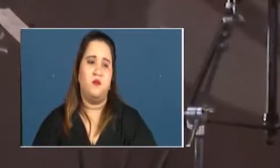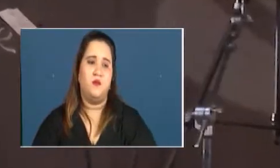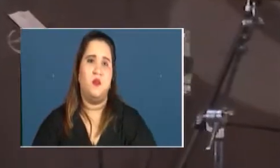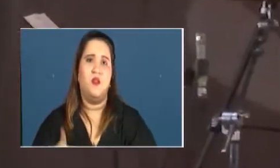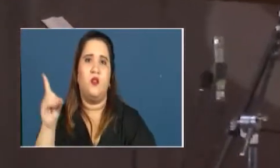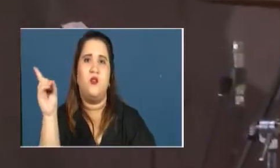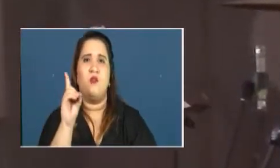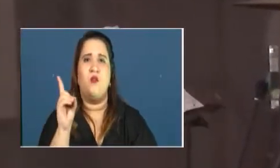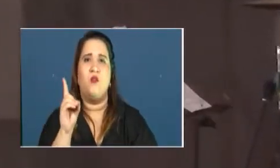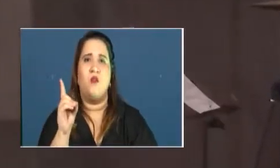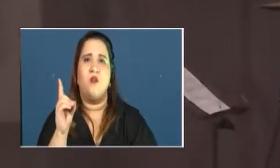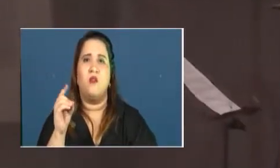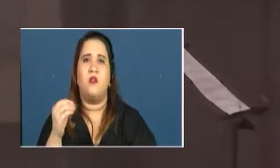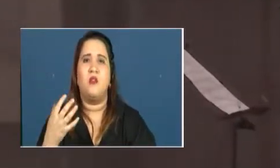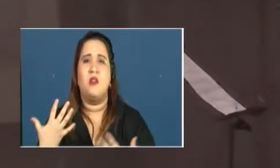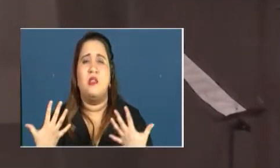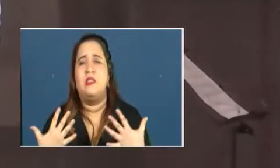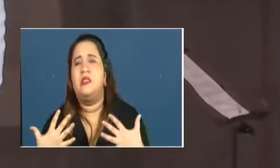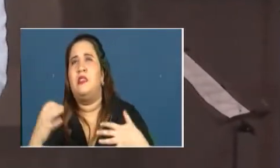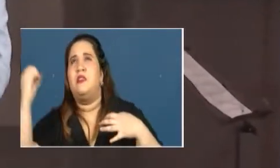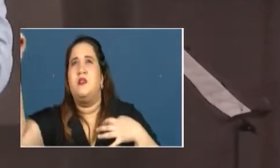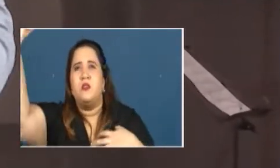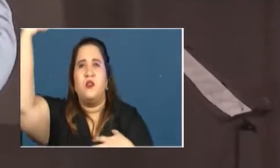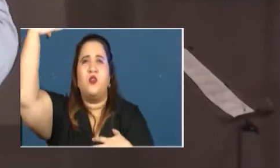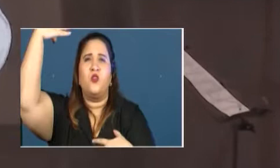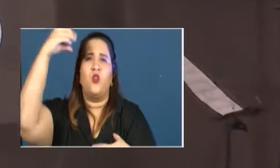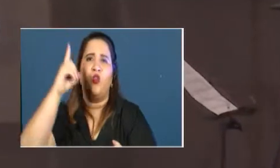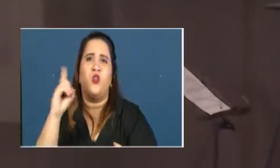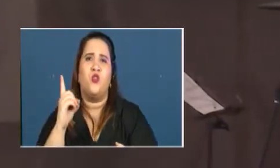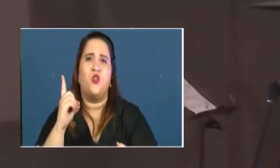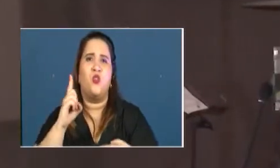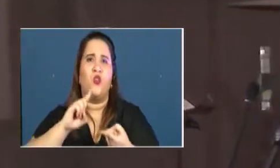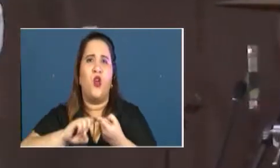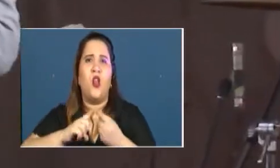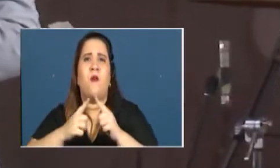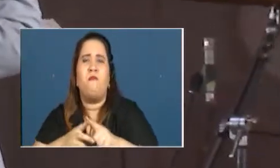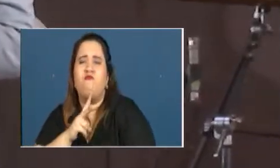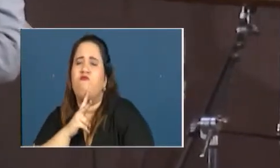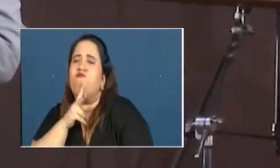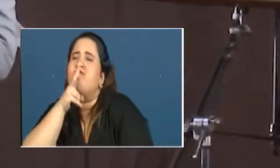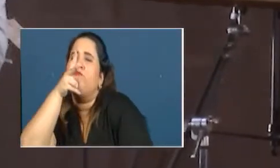donde calienta el sol, donde el amigo es sincero.